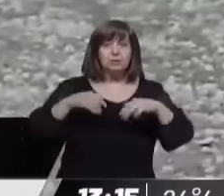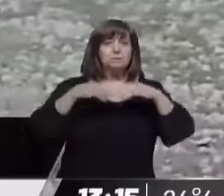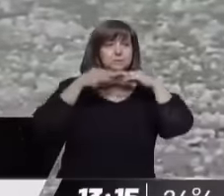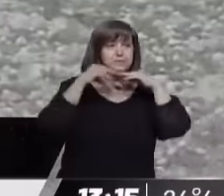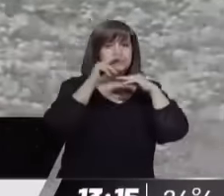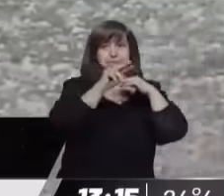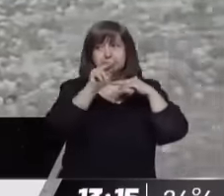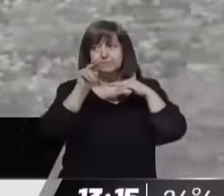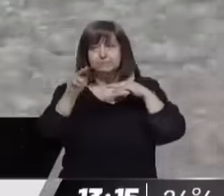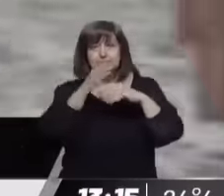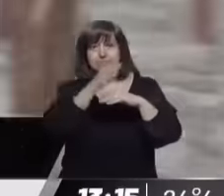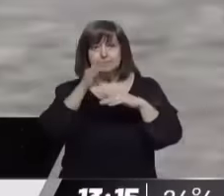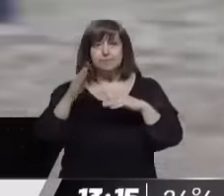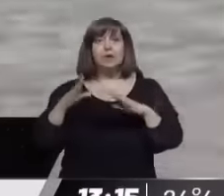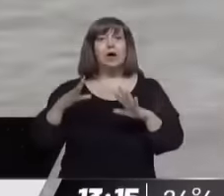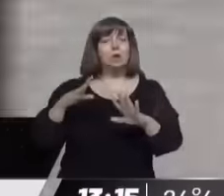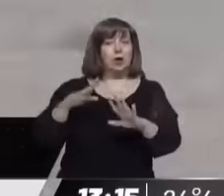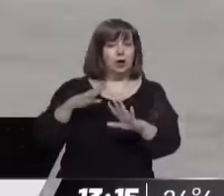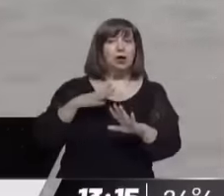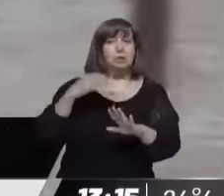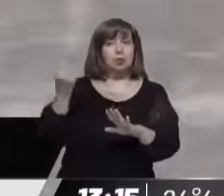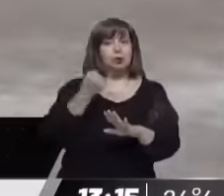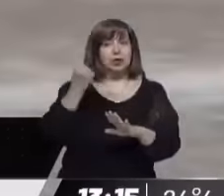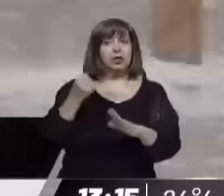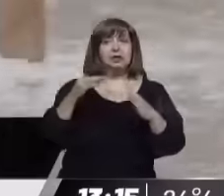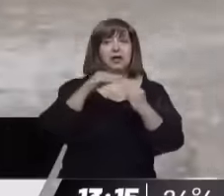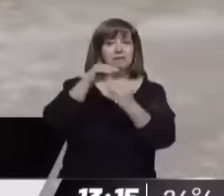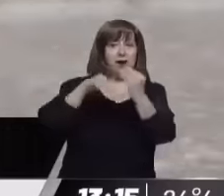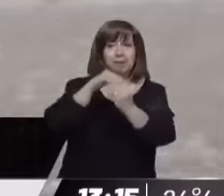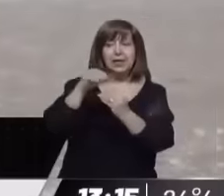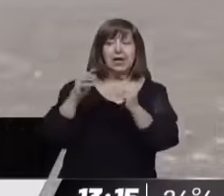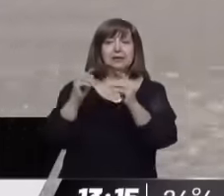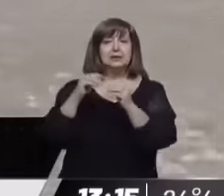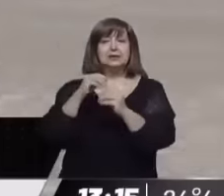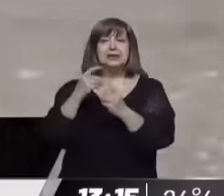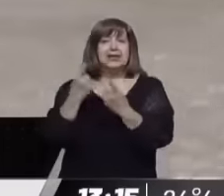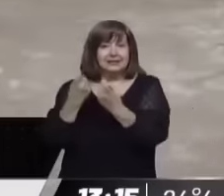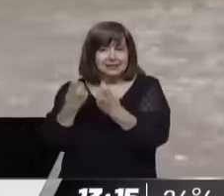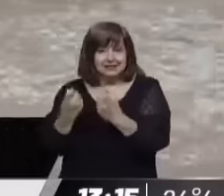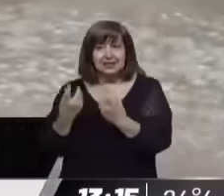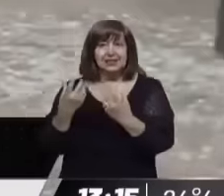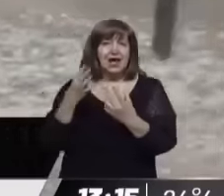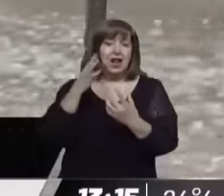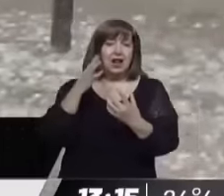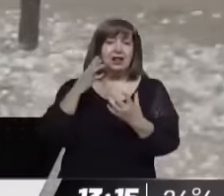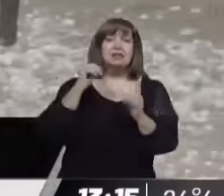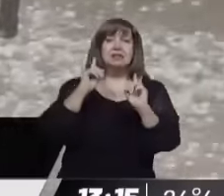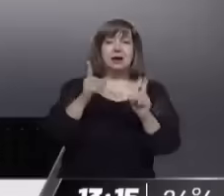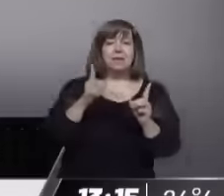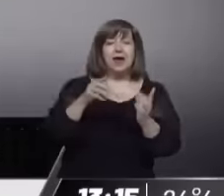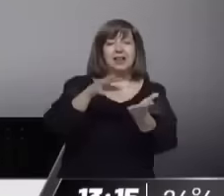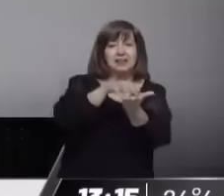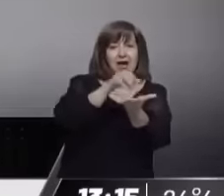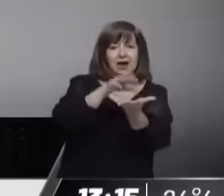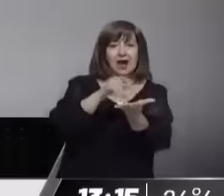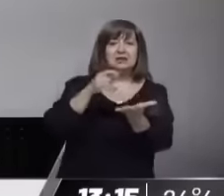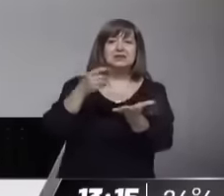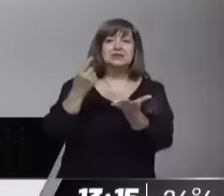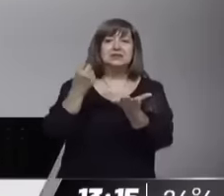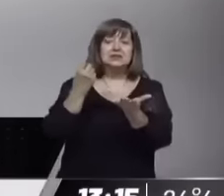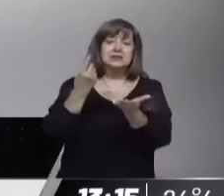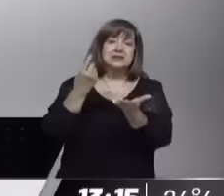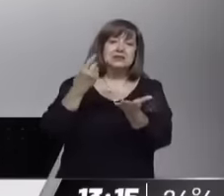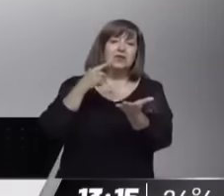pero ya se sabe que es una importante cantidad de hectáreas la que resultó afectada después justamente de